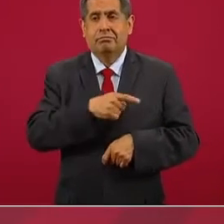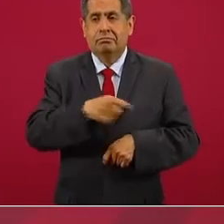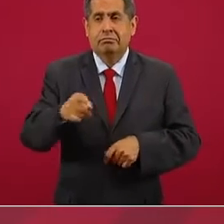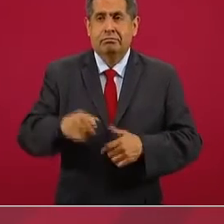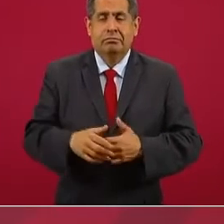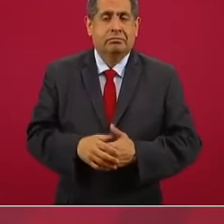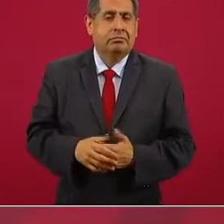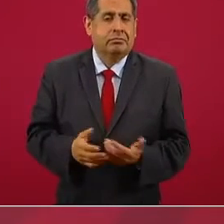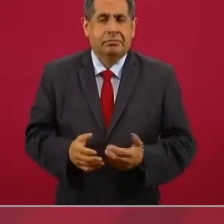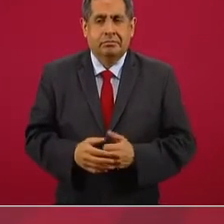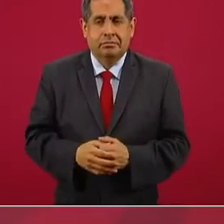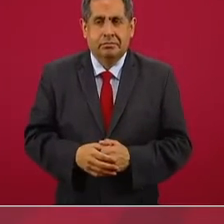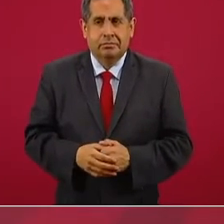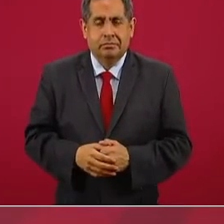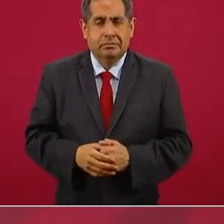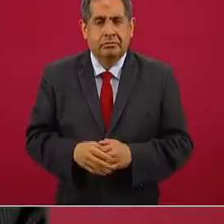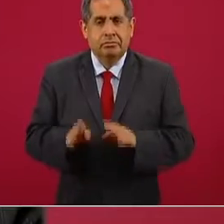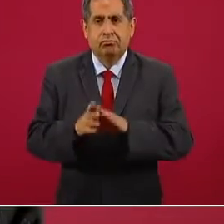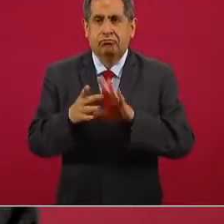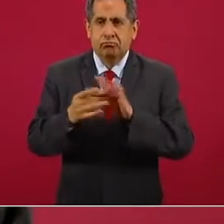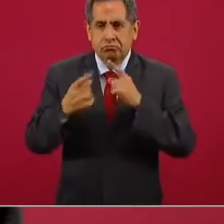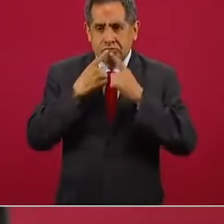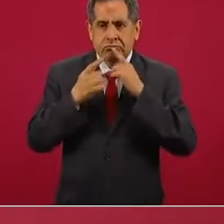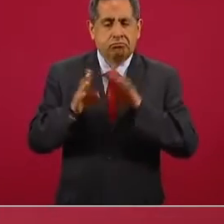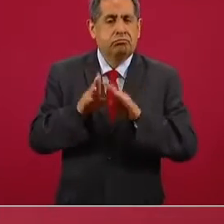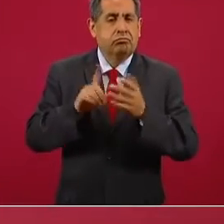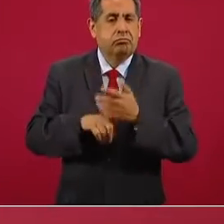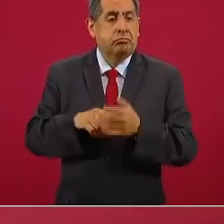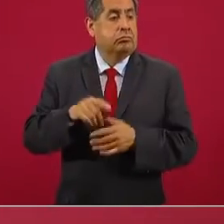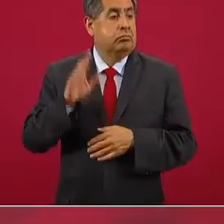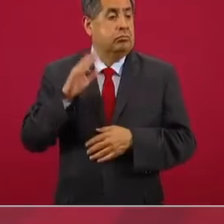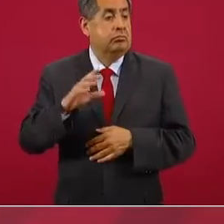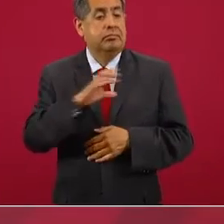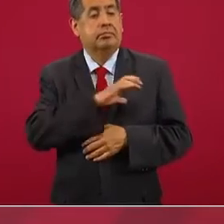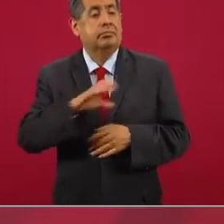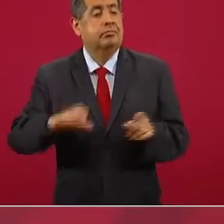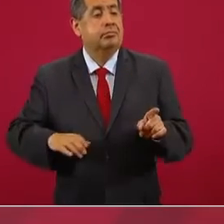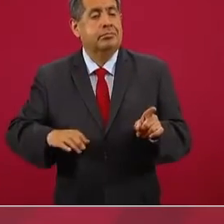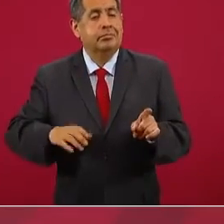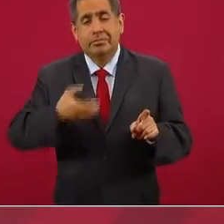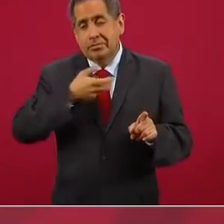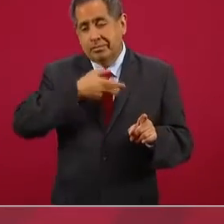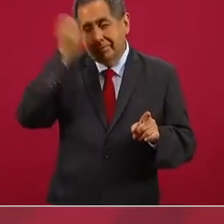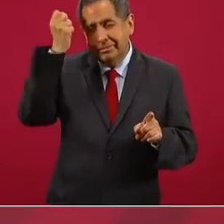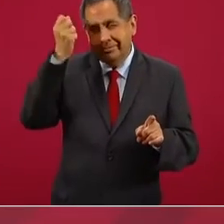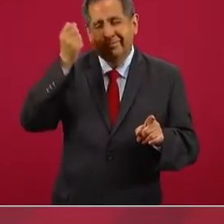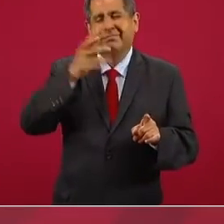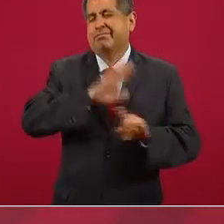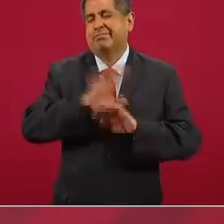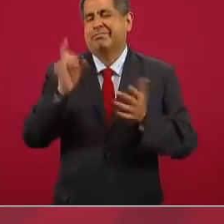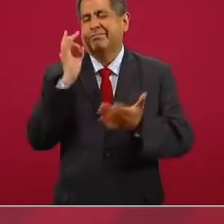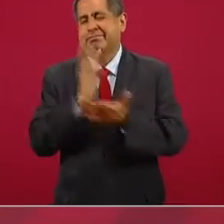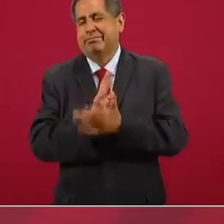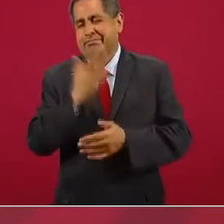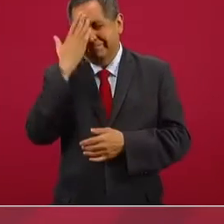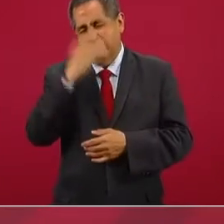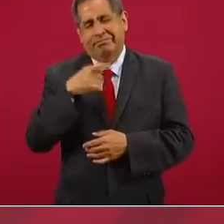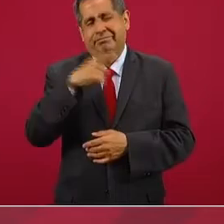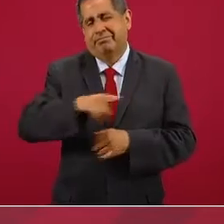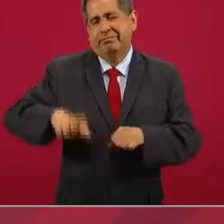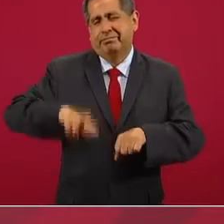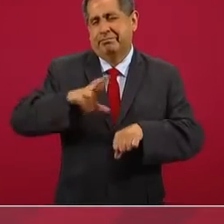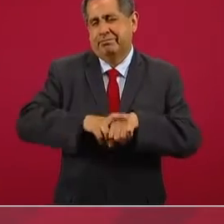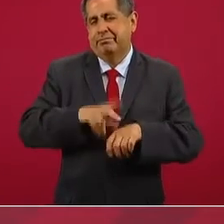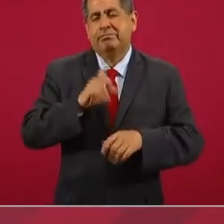porque antes, al momento que salía el candidato, ya era casi en automático el gobernador, en